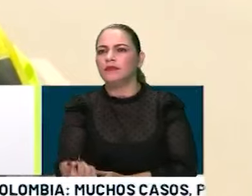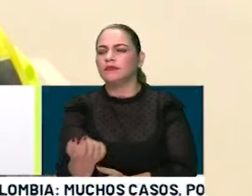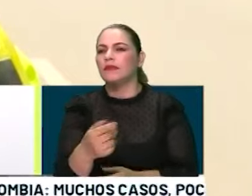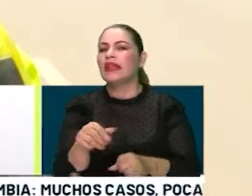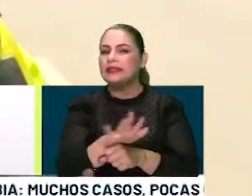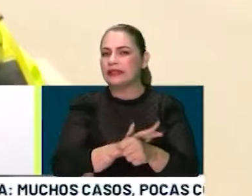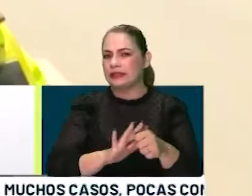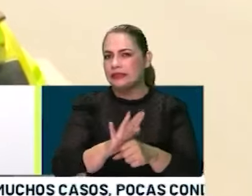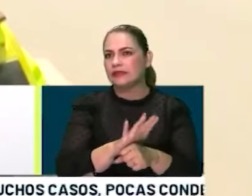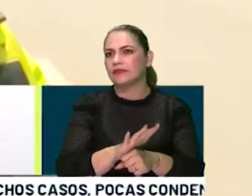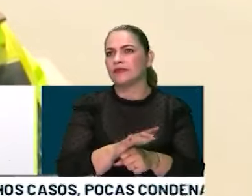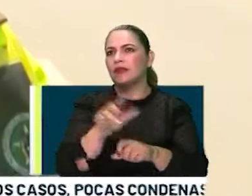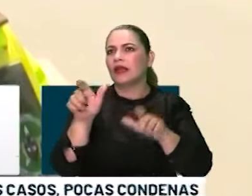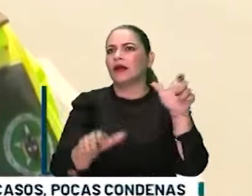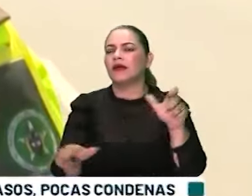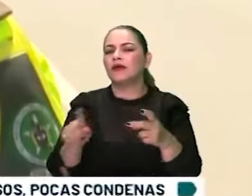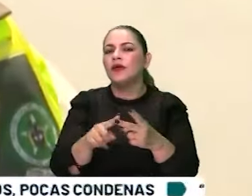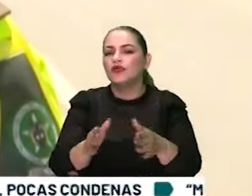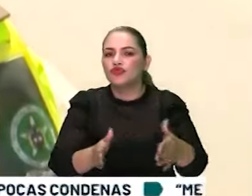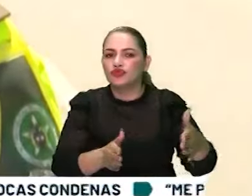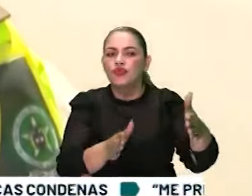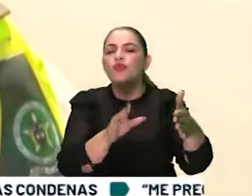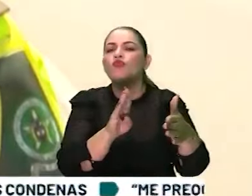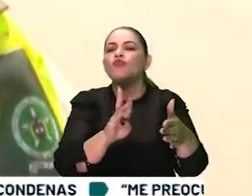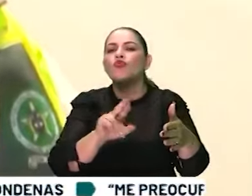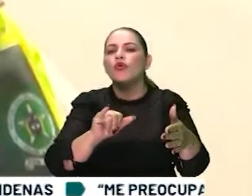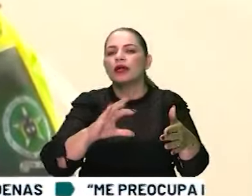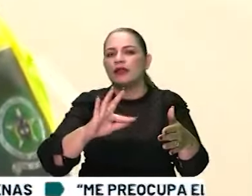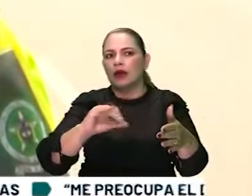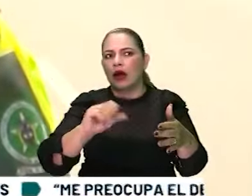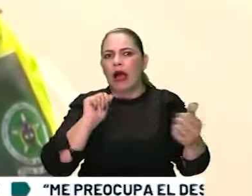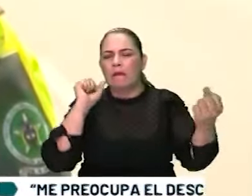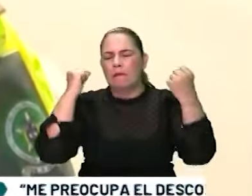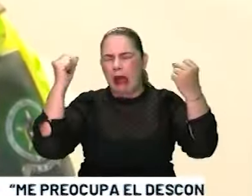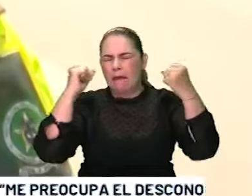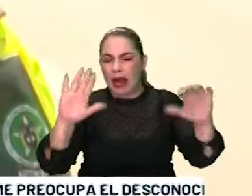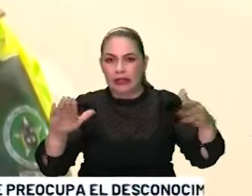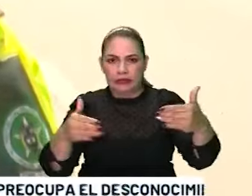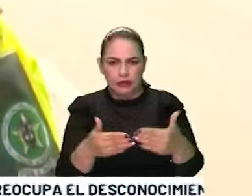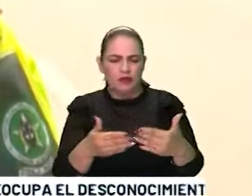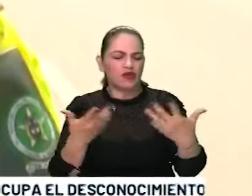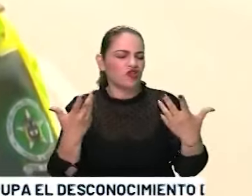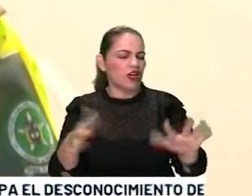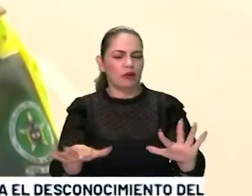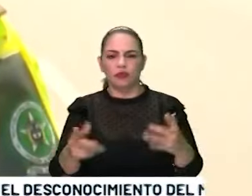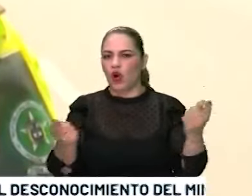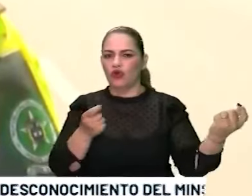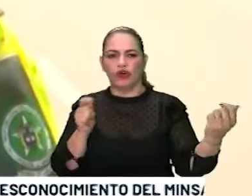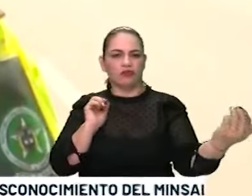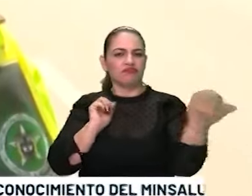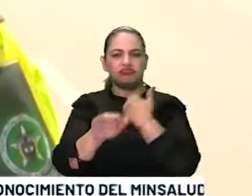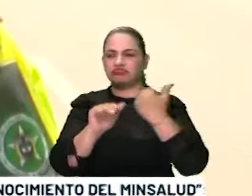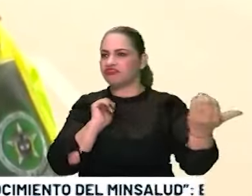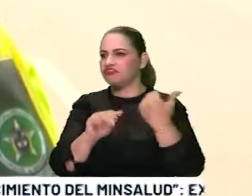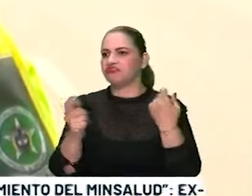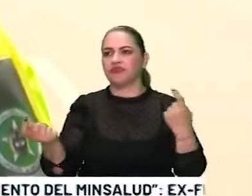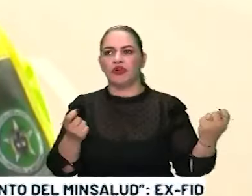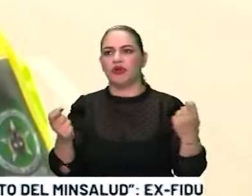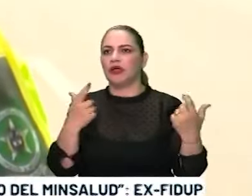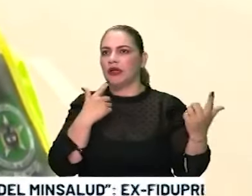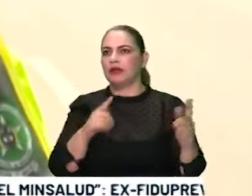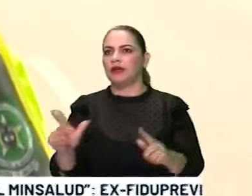de Buriticá, la comunidad, salió a protestar, pero en estos momentos la Policía Nacional y la Seccional de Tránsito y Transportes hicieron un